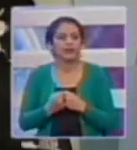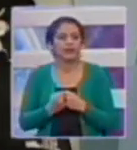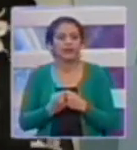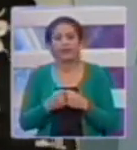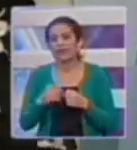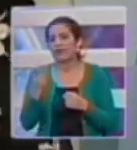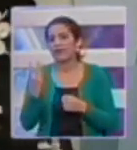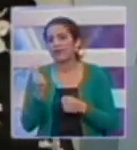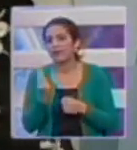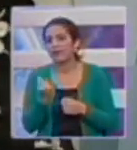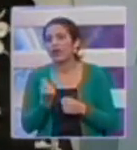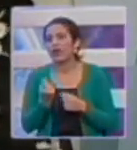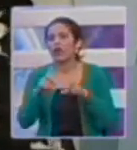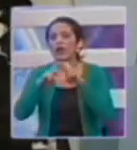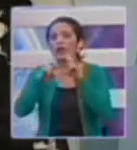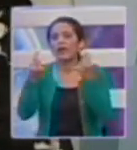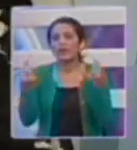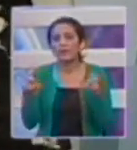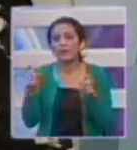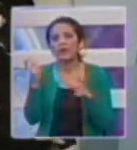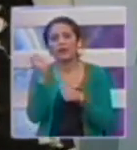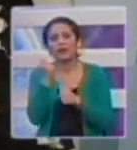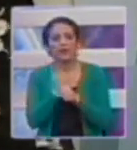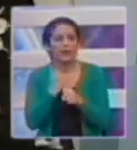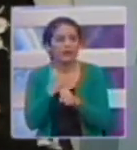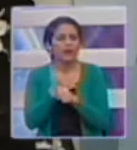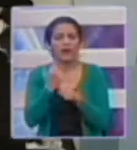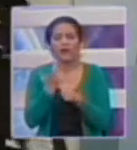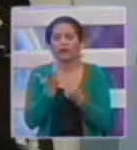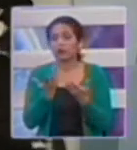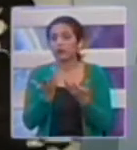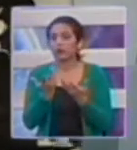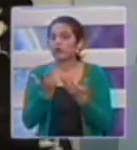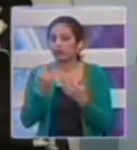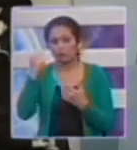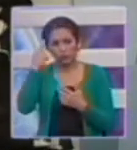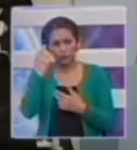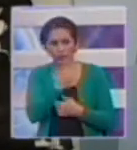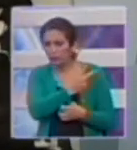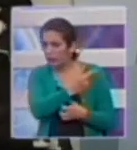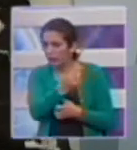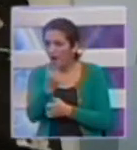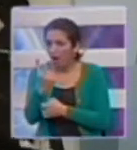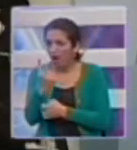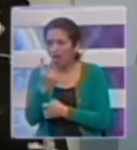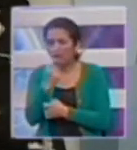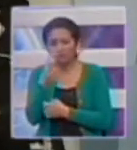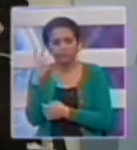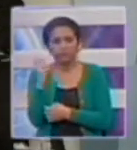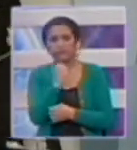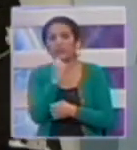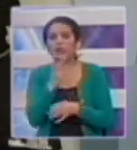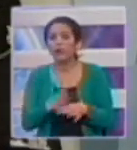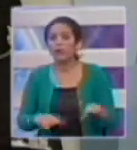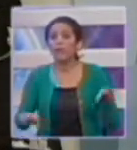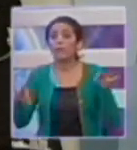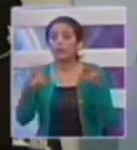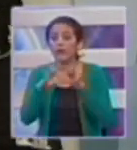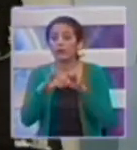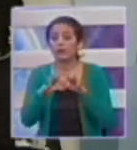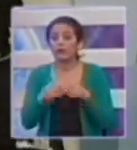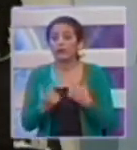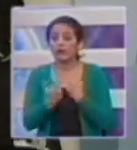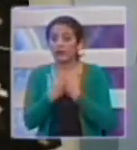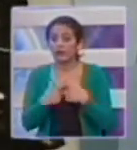eso, para nosotros es tan relevante y tan oportuno plantear desde la centroizquierda la idea de que la justicia social y la libertad no